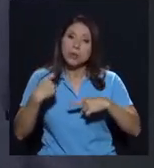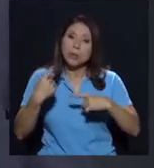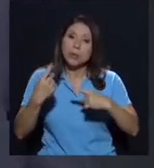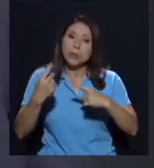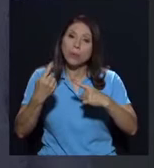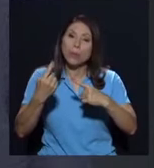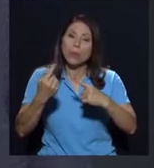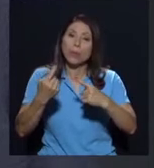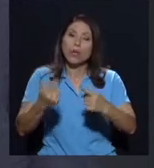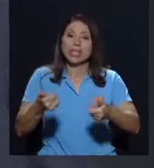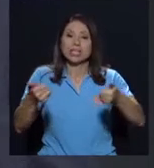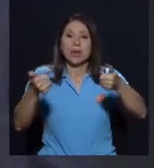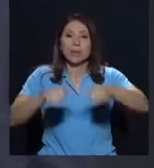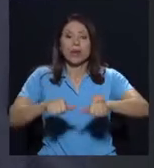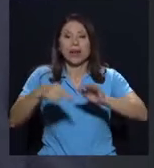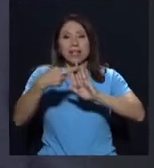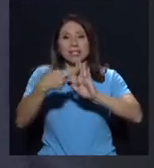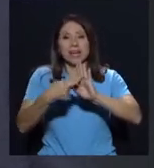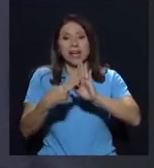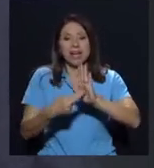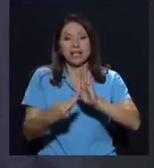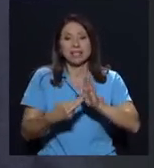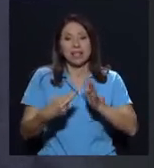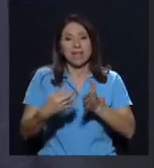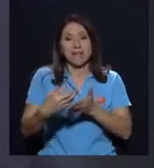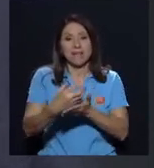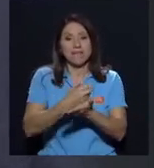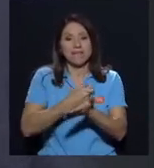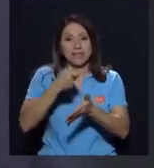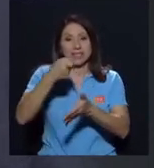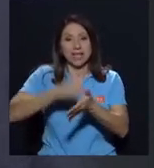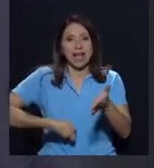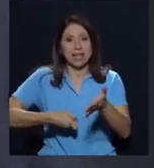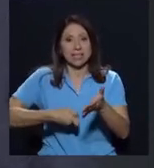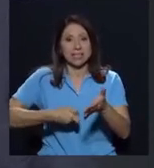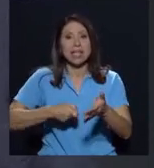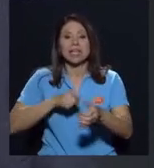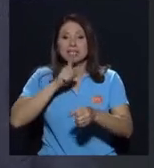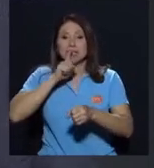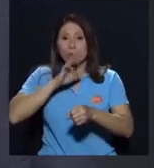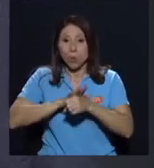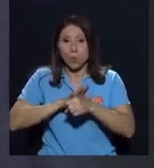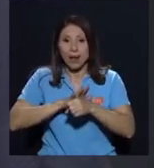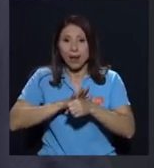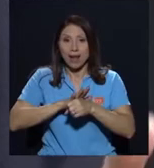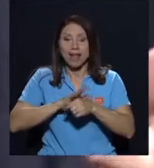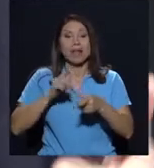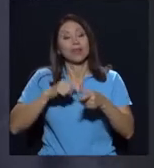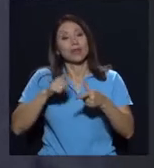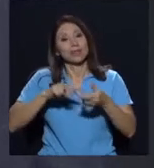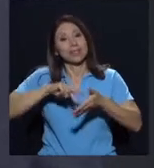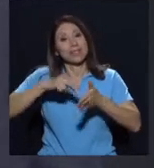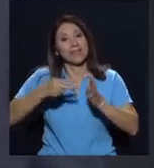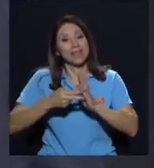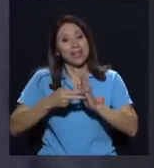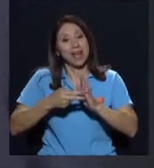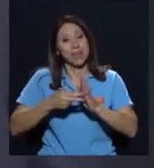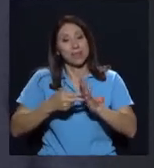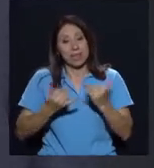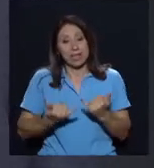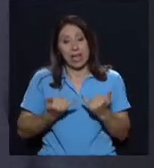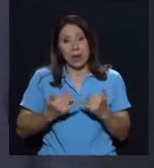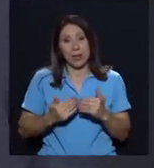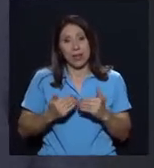las reglas especiales y que se cumplan van a impedir que en el futuro de ahora en adelante